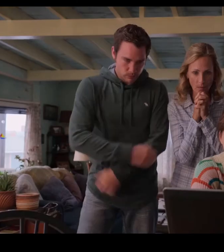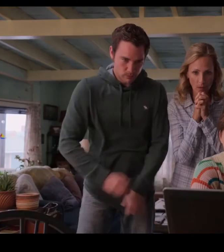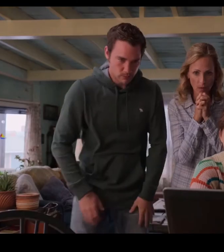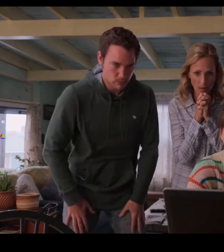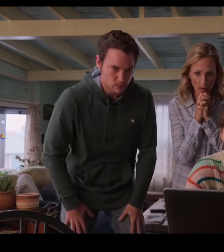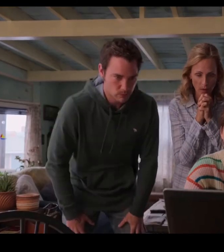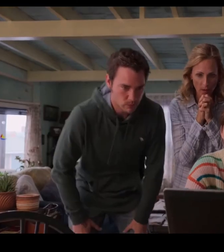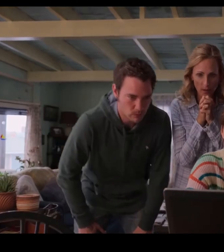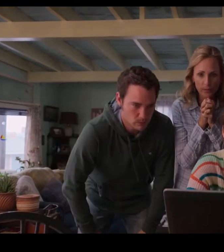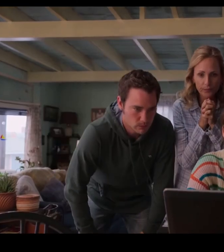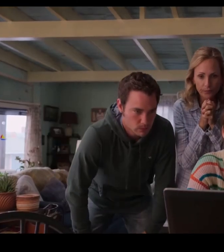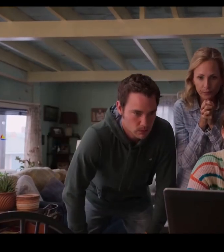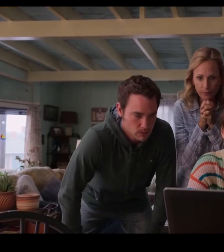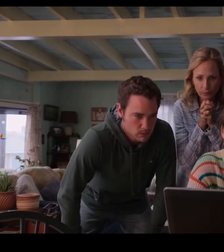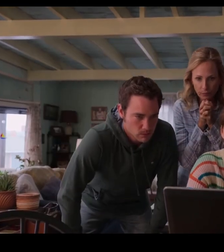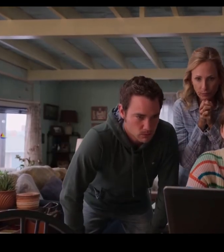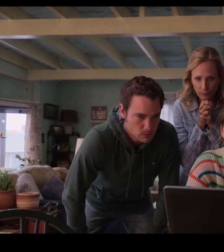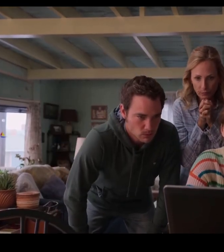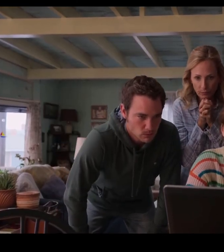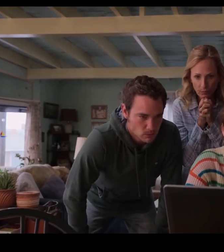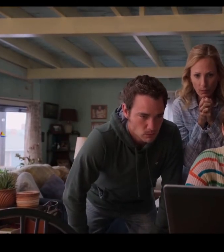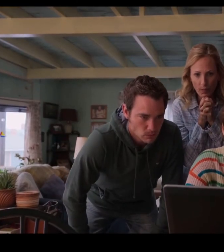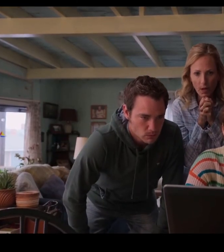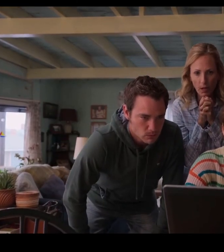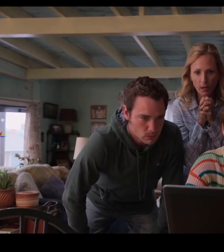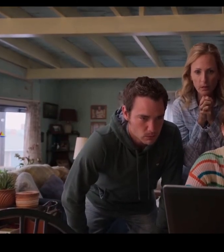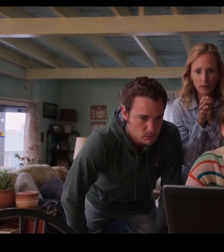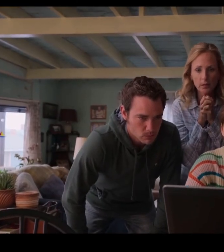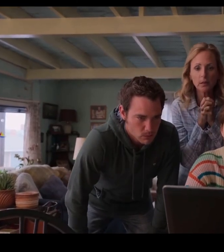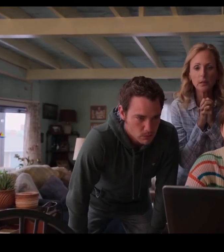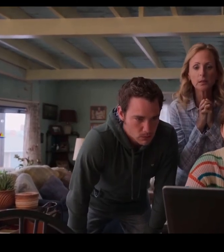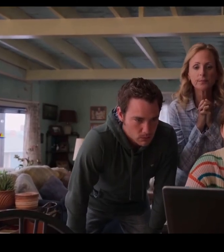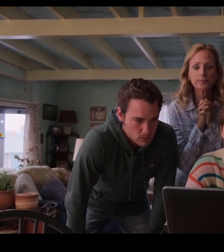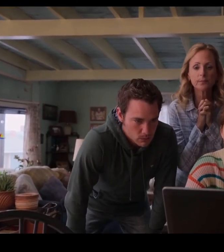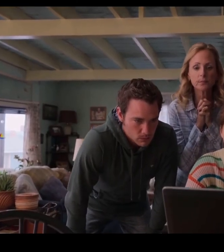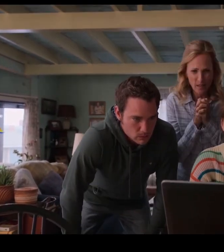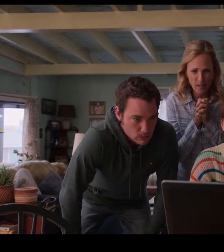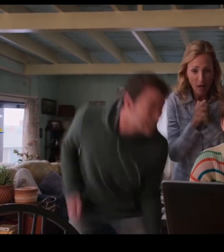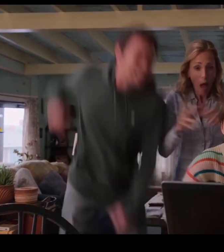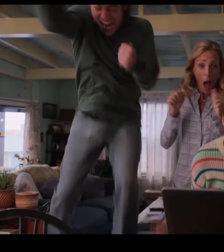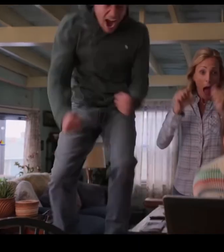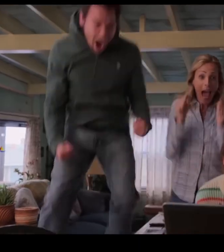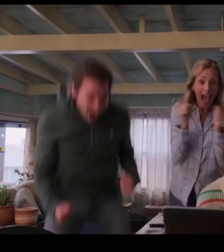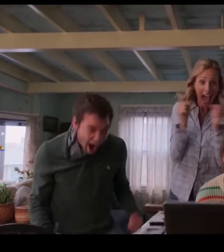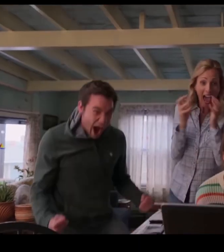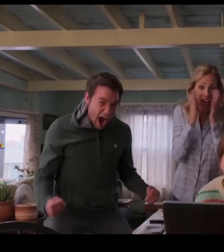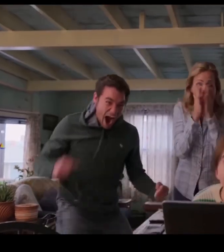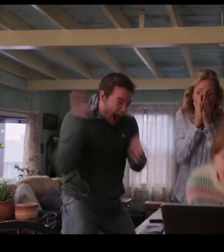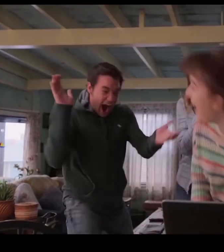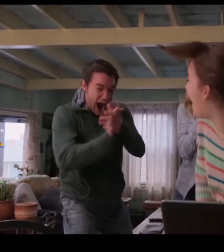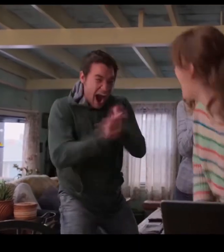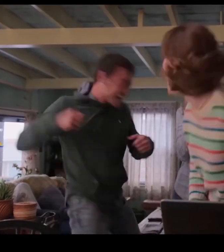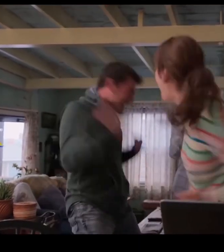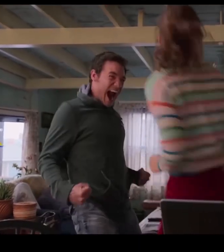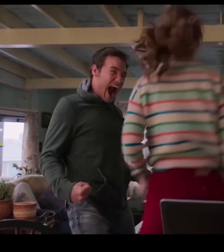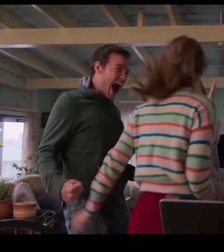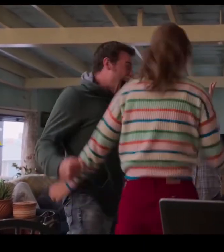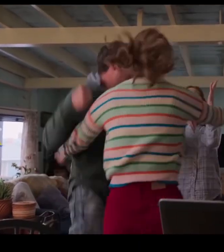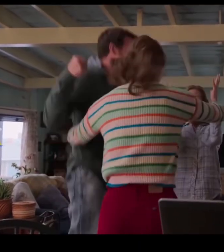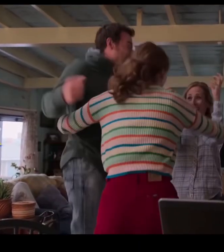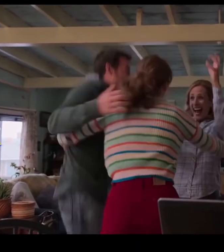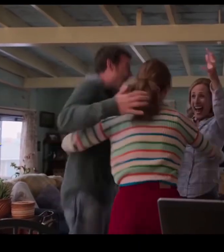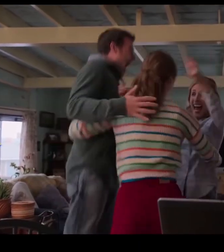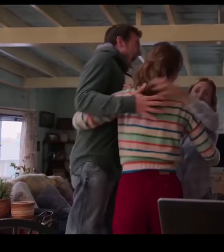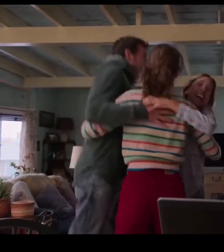gustaría que fuera la siguiente. No te olvides de suscribirte y compartir el video. Te dejo las fuentes utilizadas en la descripción del video para que